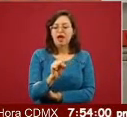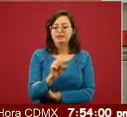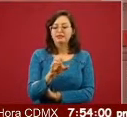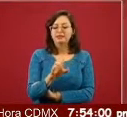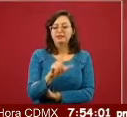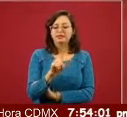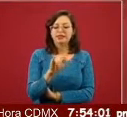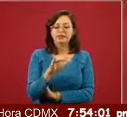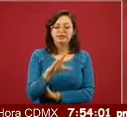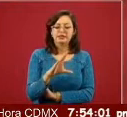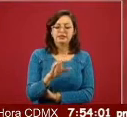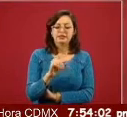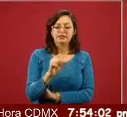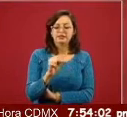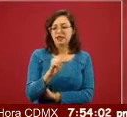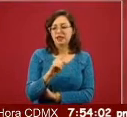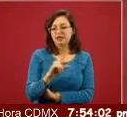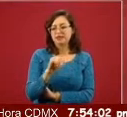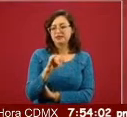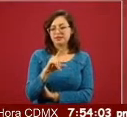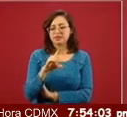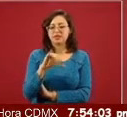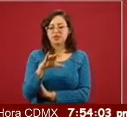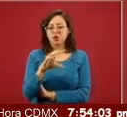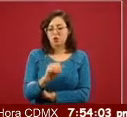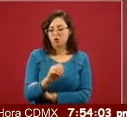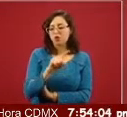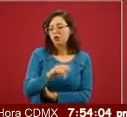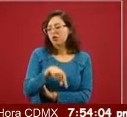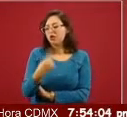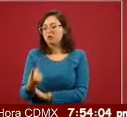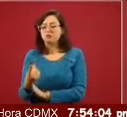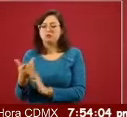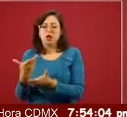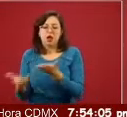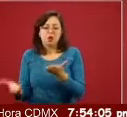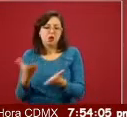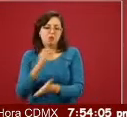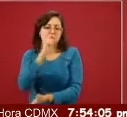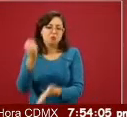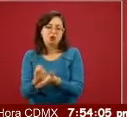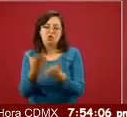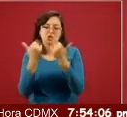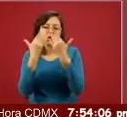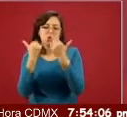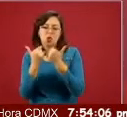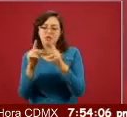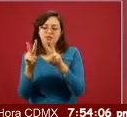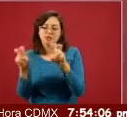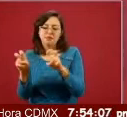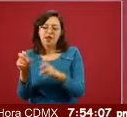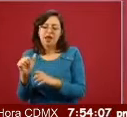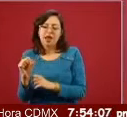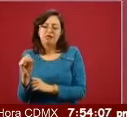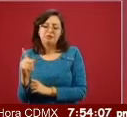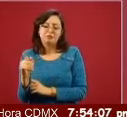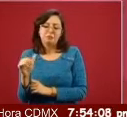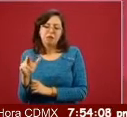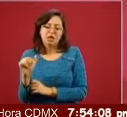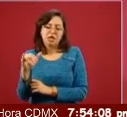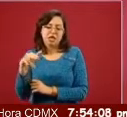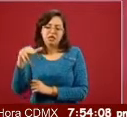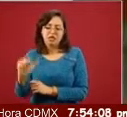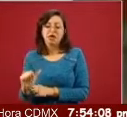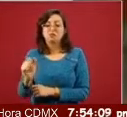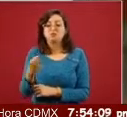antiguo, tiene más de 120 años. Se usó originalmente y se sigue usando para la fiebre, el dolor, la inflamación, pero